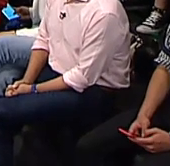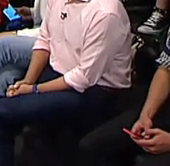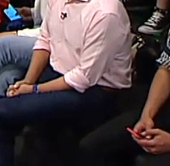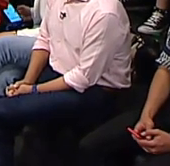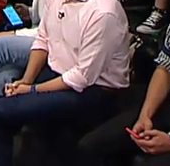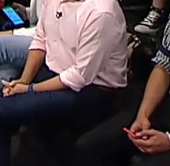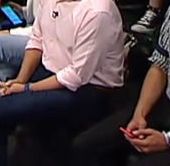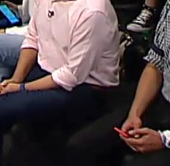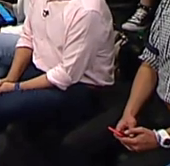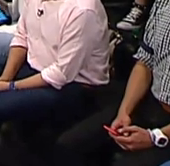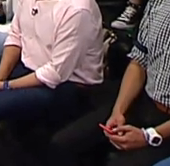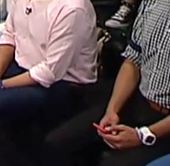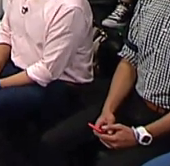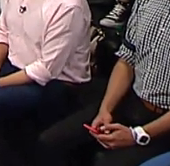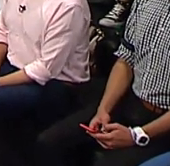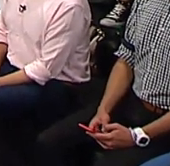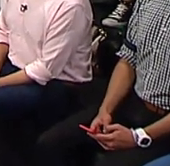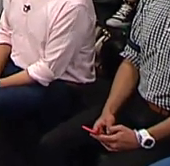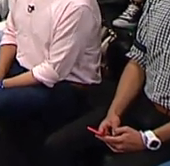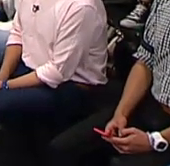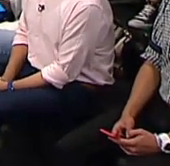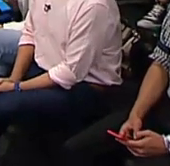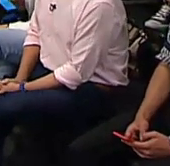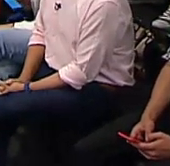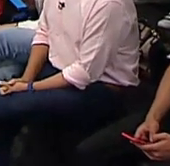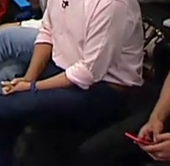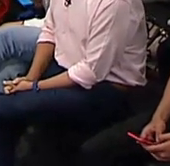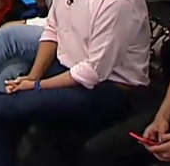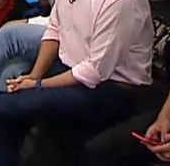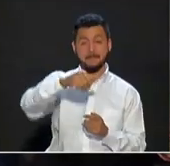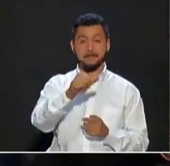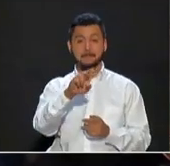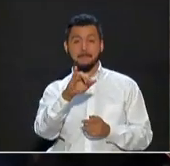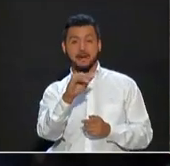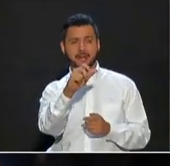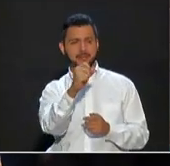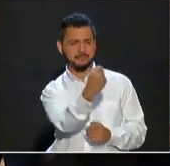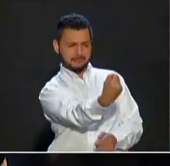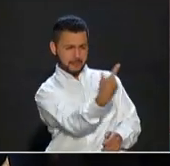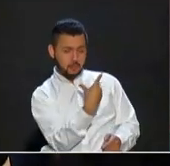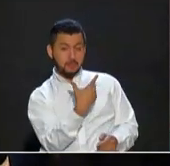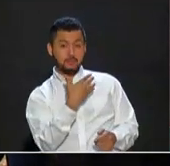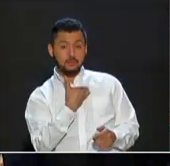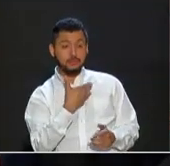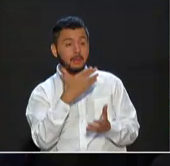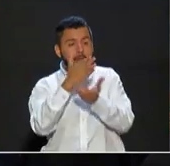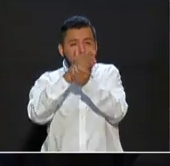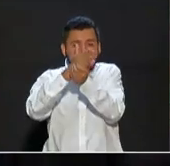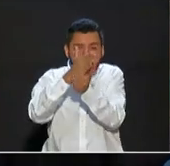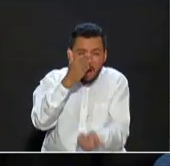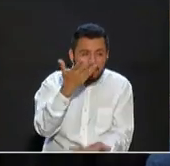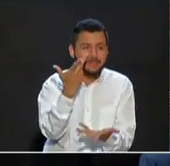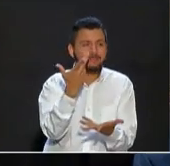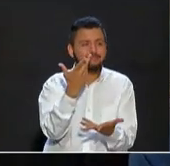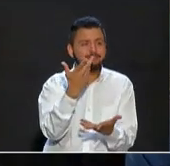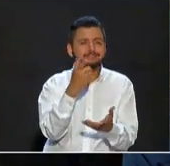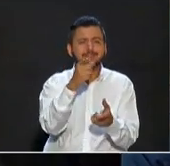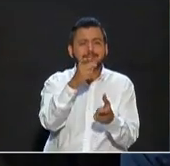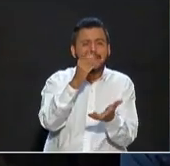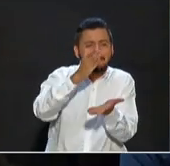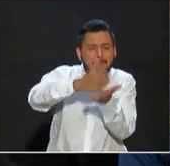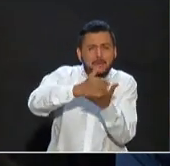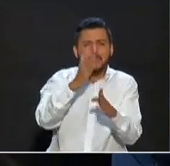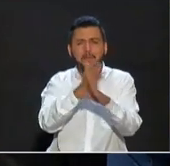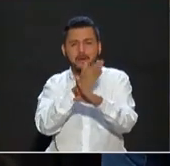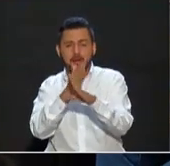marjah siquiera misma pregunta porque casi siempre se me reconoce más con los temas de seguridad y ambientales pero yo quiero ser